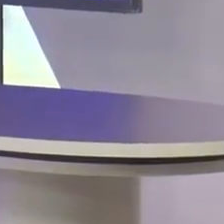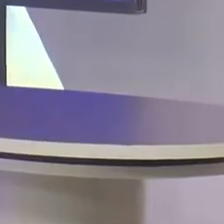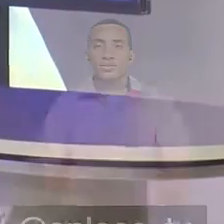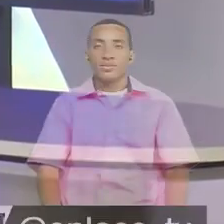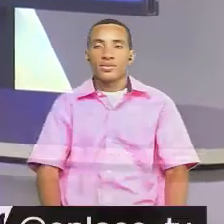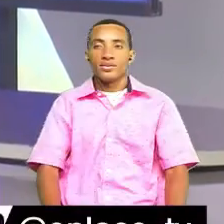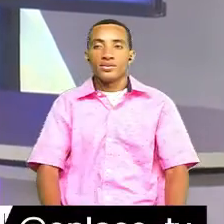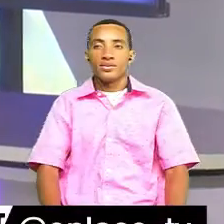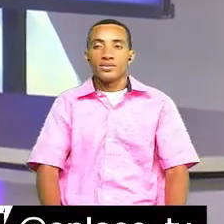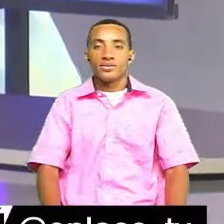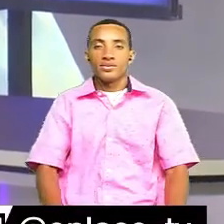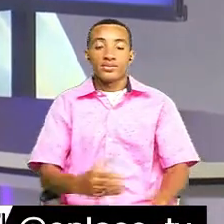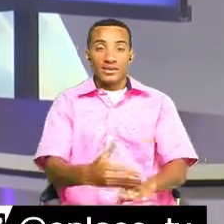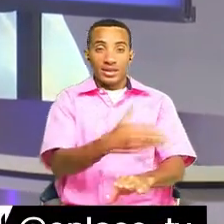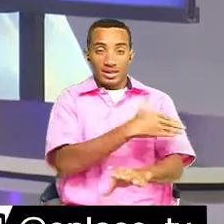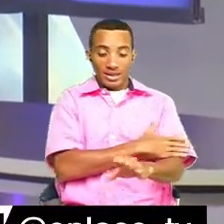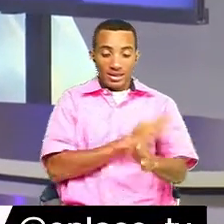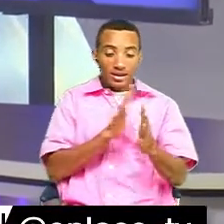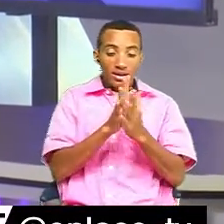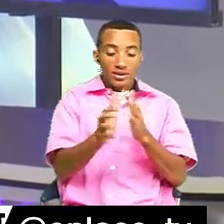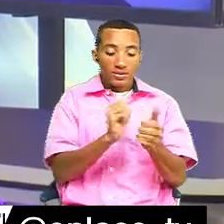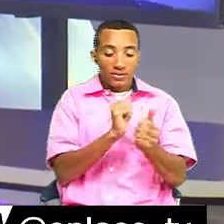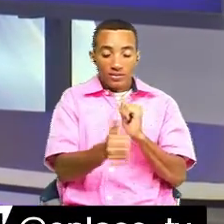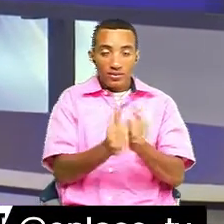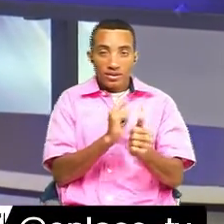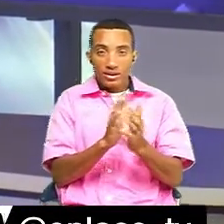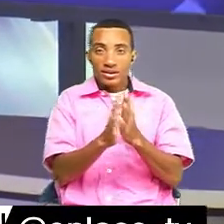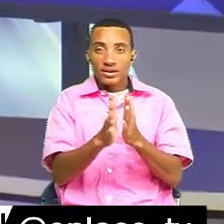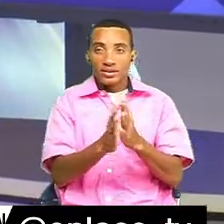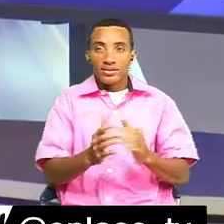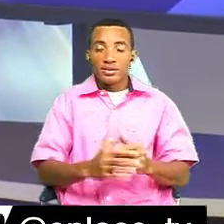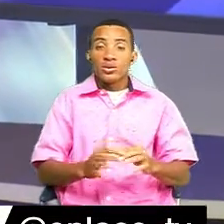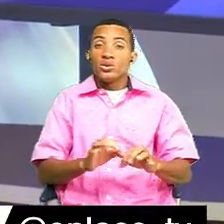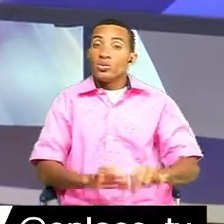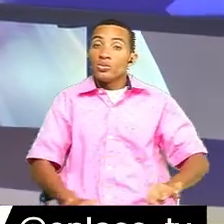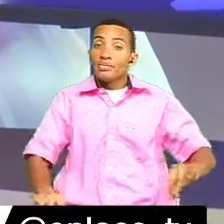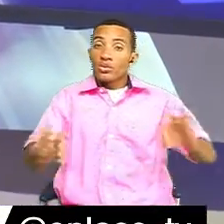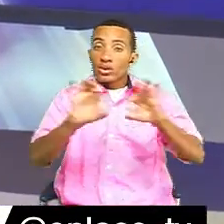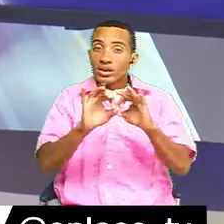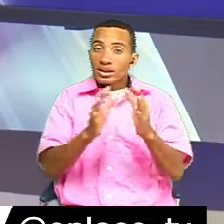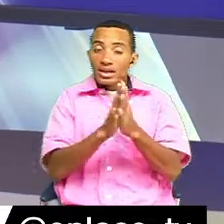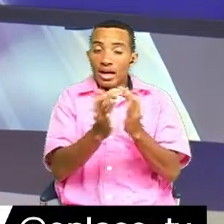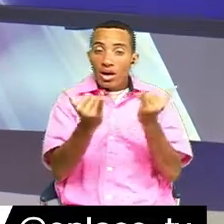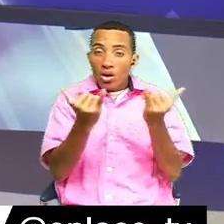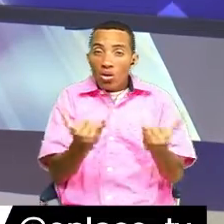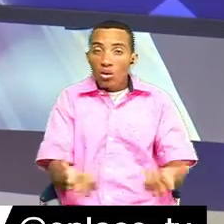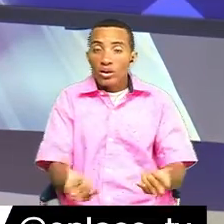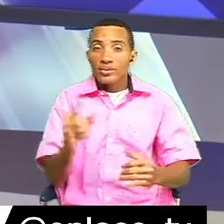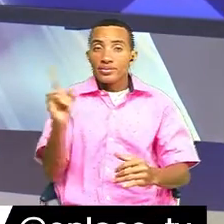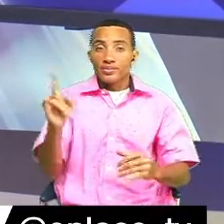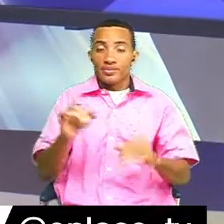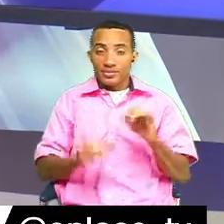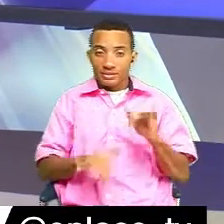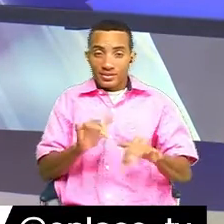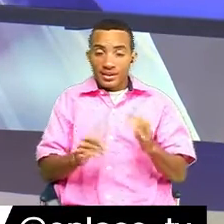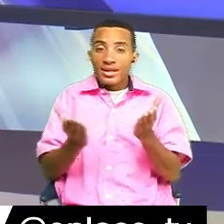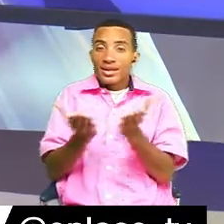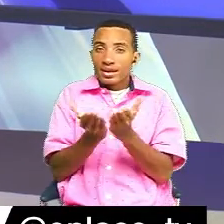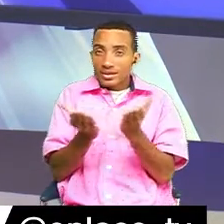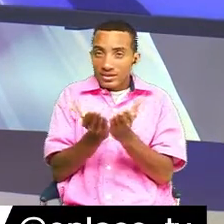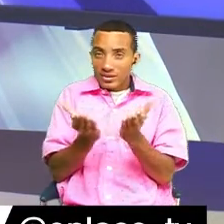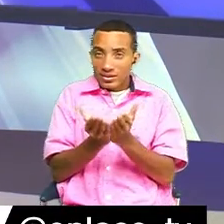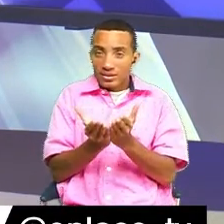Antes de continuar con información deportiva, tenemos para ustedes información importante que se da en ese momento desde la Secretaría de Educación,